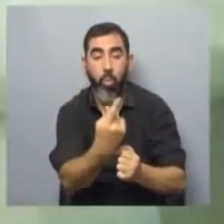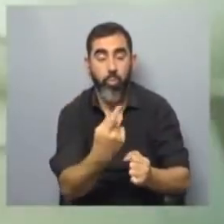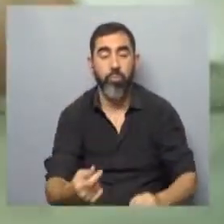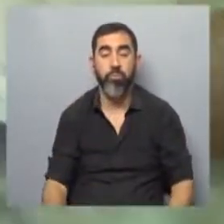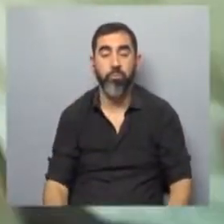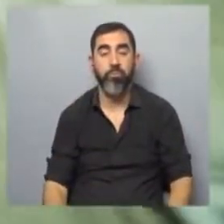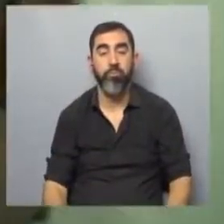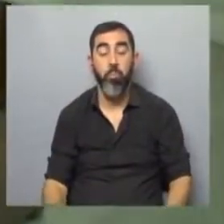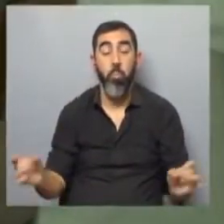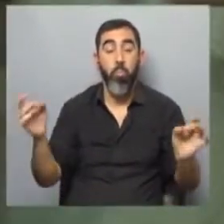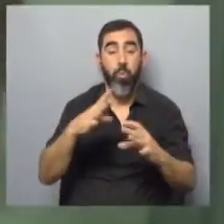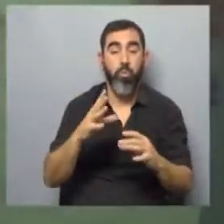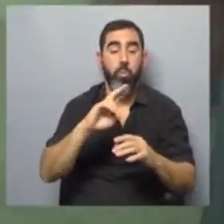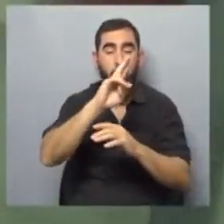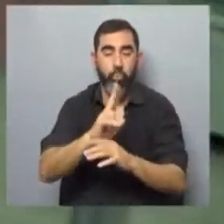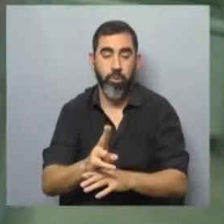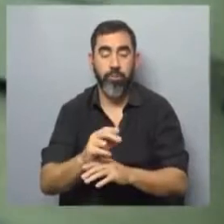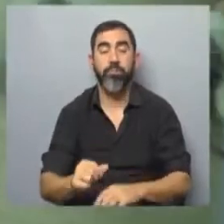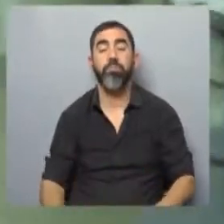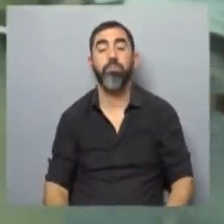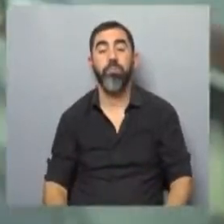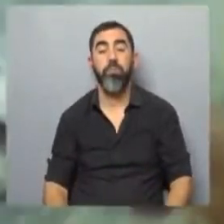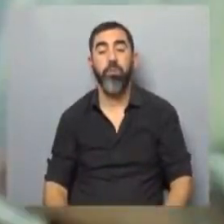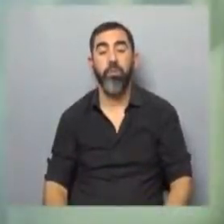ya pronto para el uso del paciente.